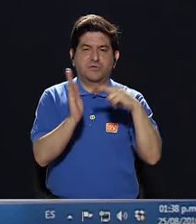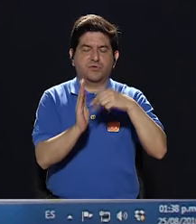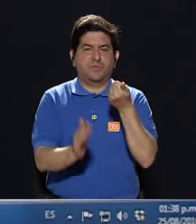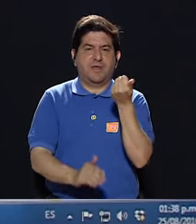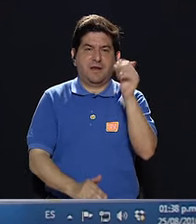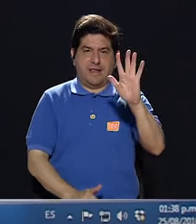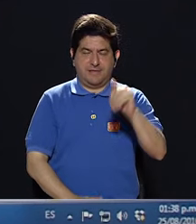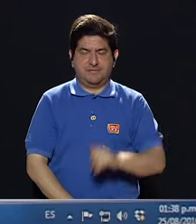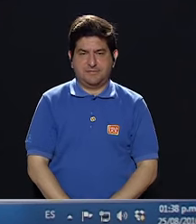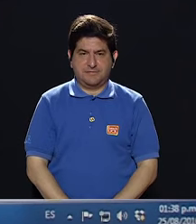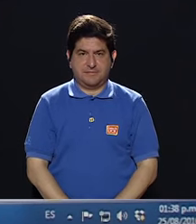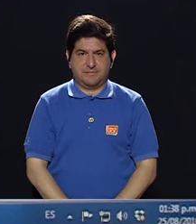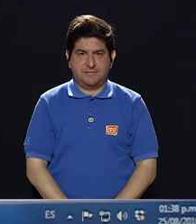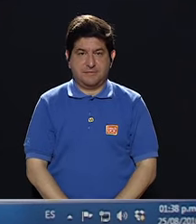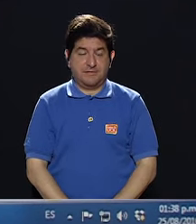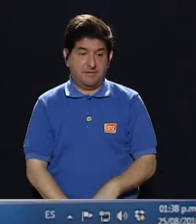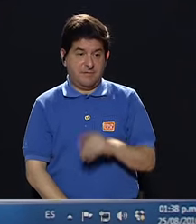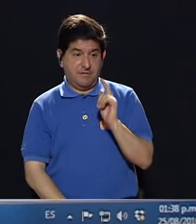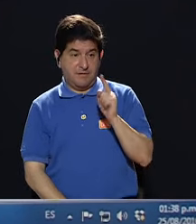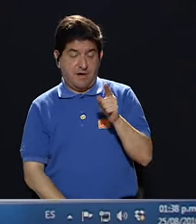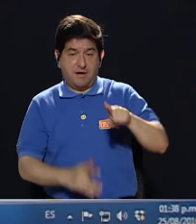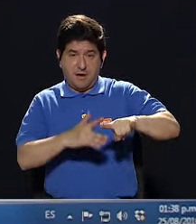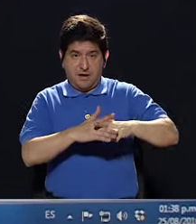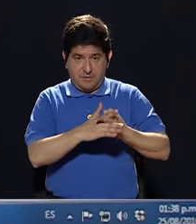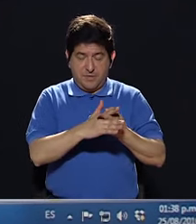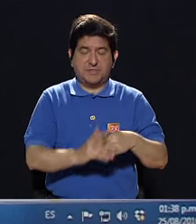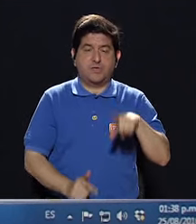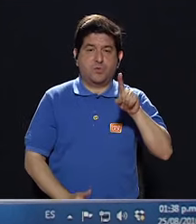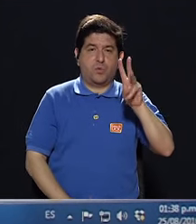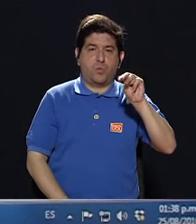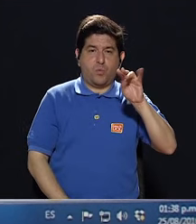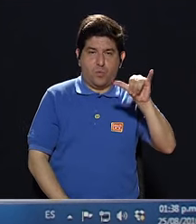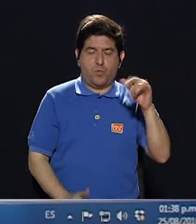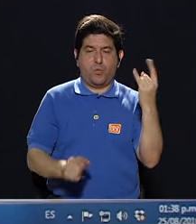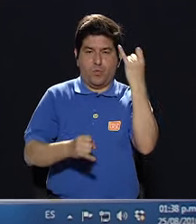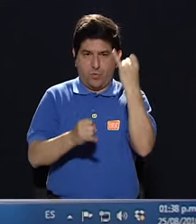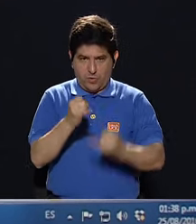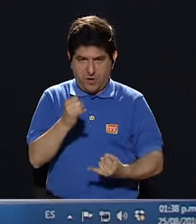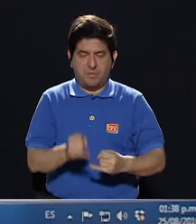hidrológico del 2014 al 2015, donde tenemos